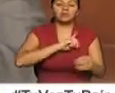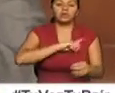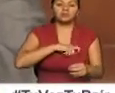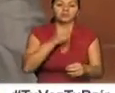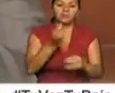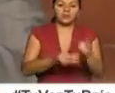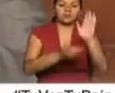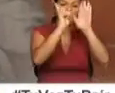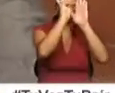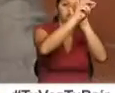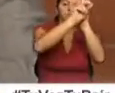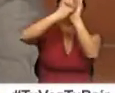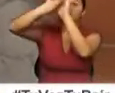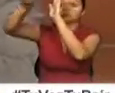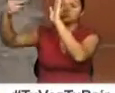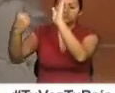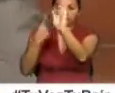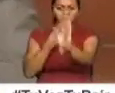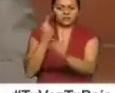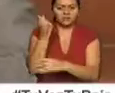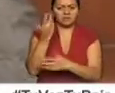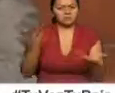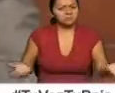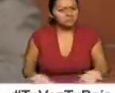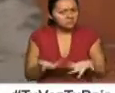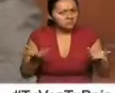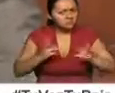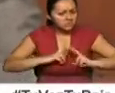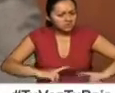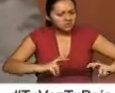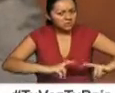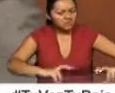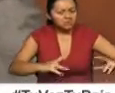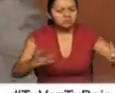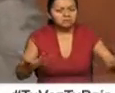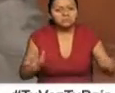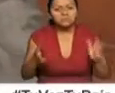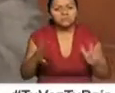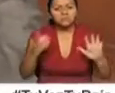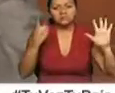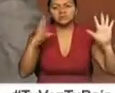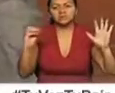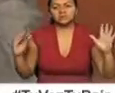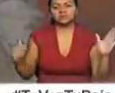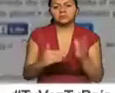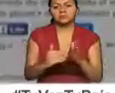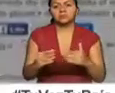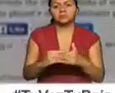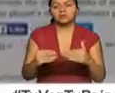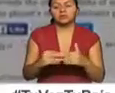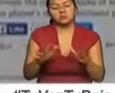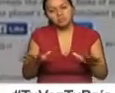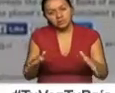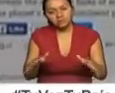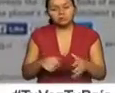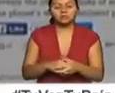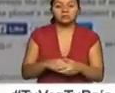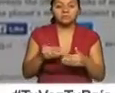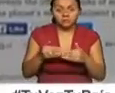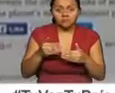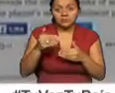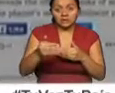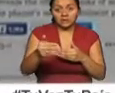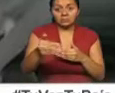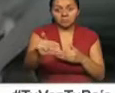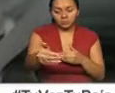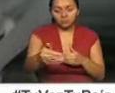en el exterior de esas compañías por alrededor de $600,000. En los próximos días se